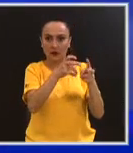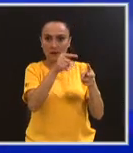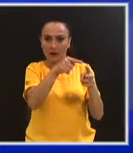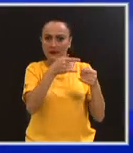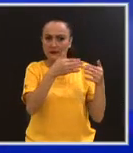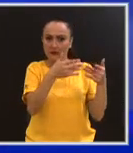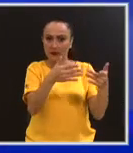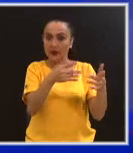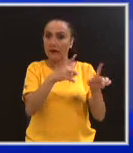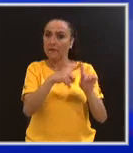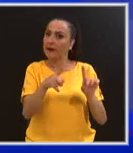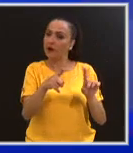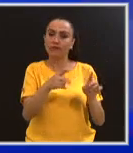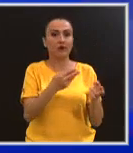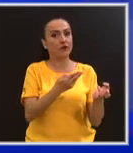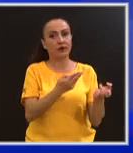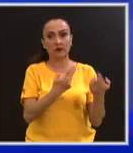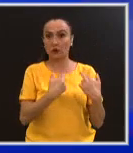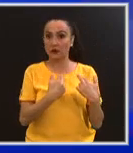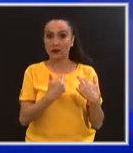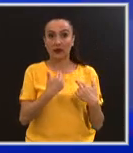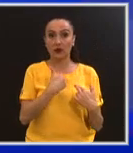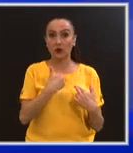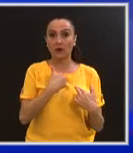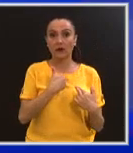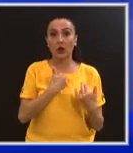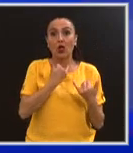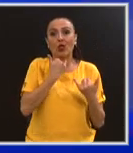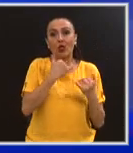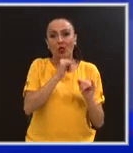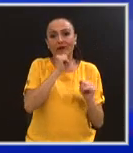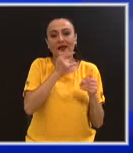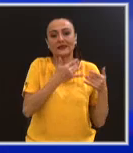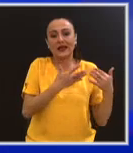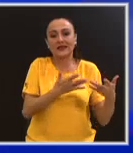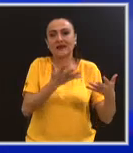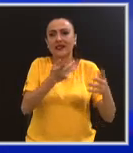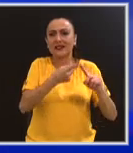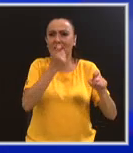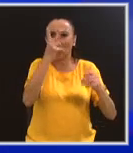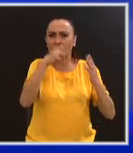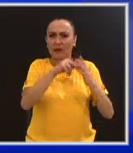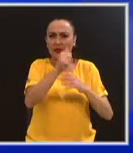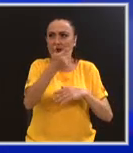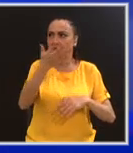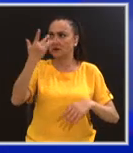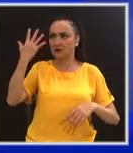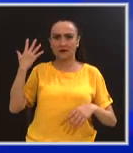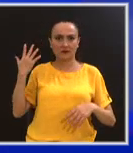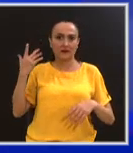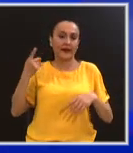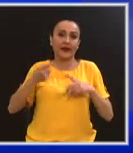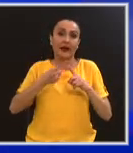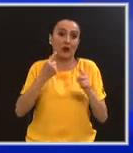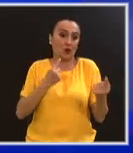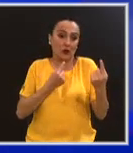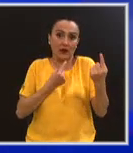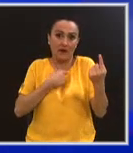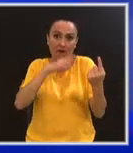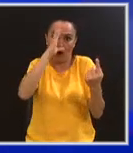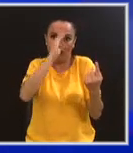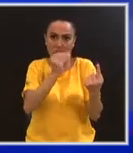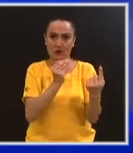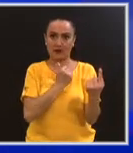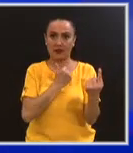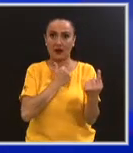expediente sin embargo la respuesta que tuvimos es que al estar archivado ya desde el 2010 Esa era la única información la que